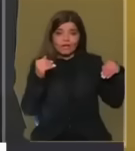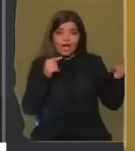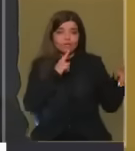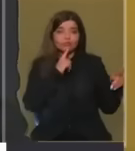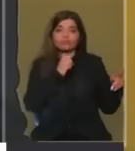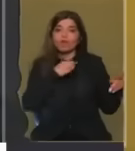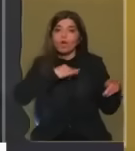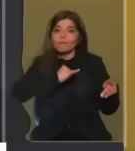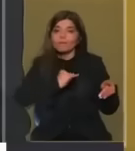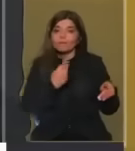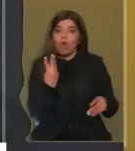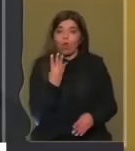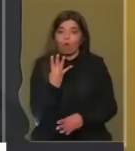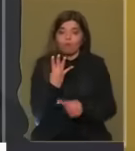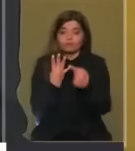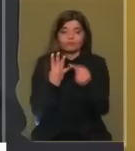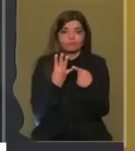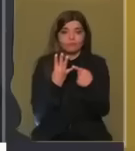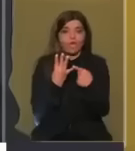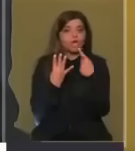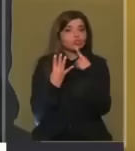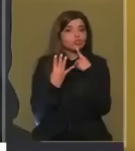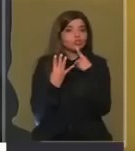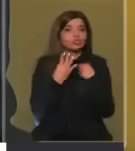Íbamos los cuatro.